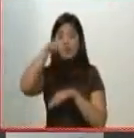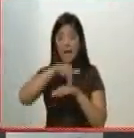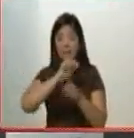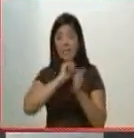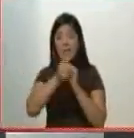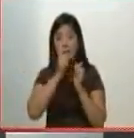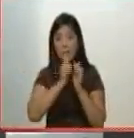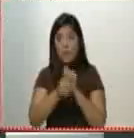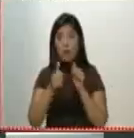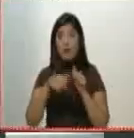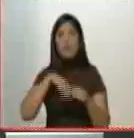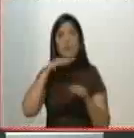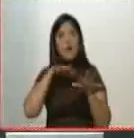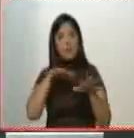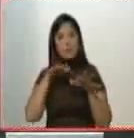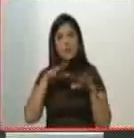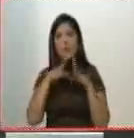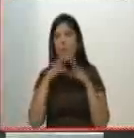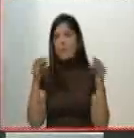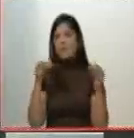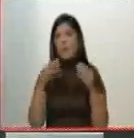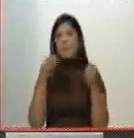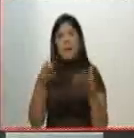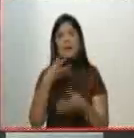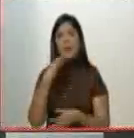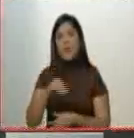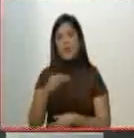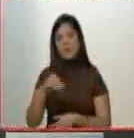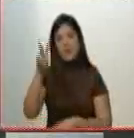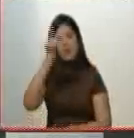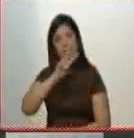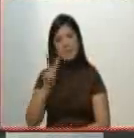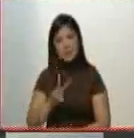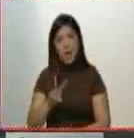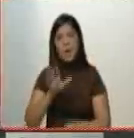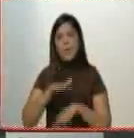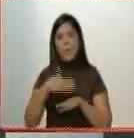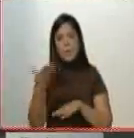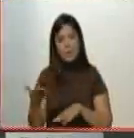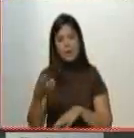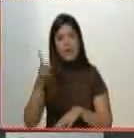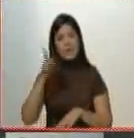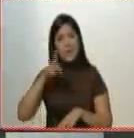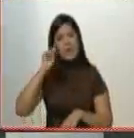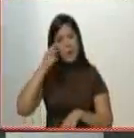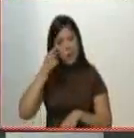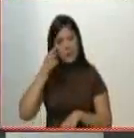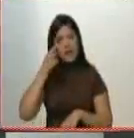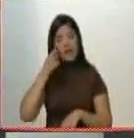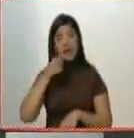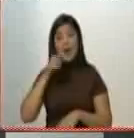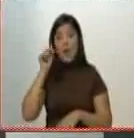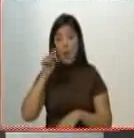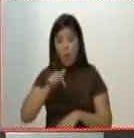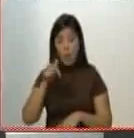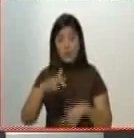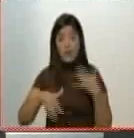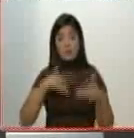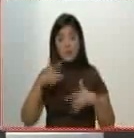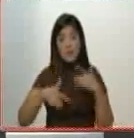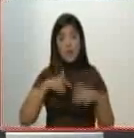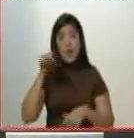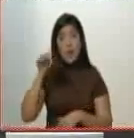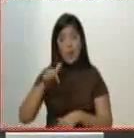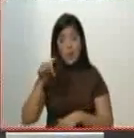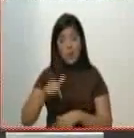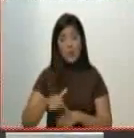totalmente ocupado por la juventud venezolana, por los niños venezolanos, porque recordar que el acto que se está llevando en la de